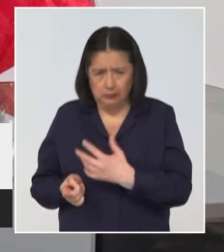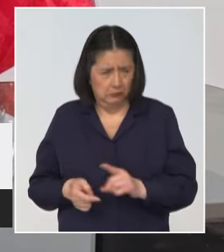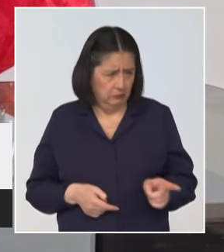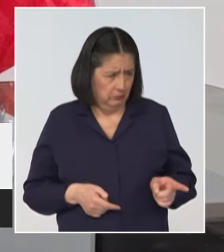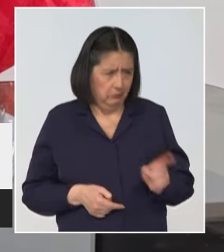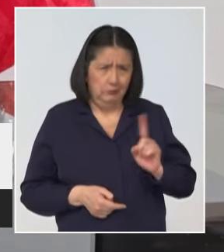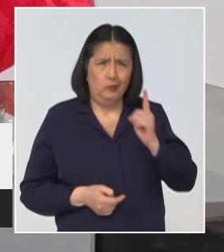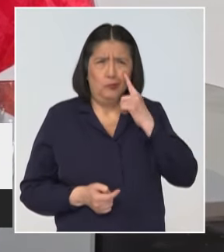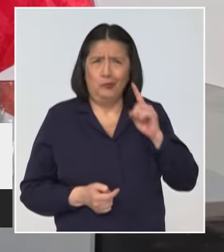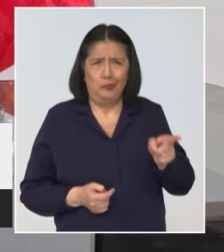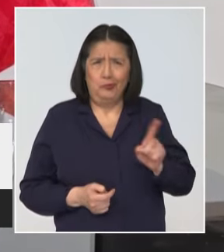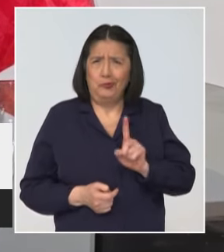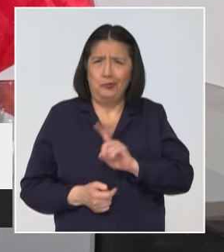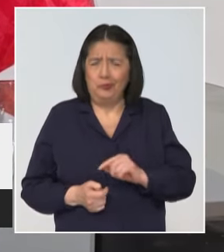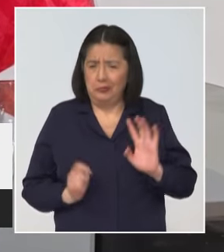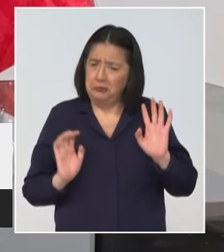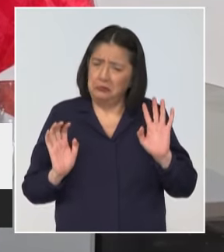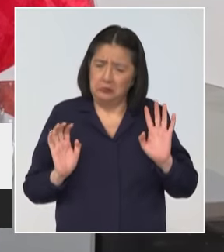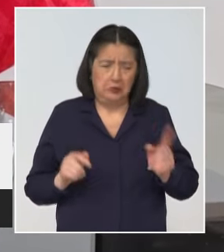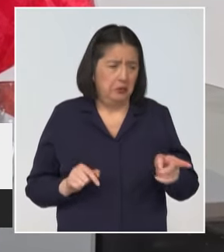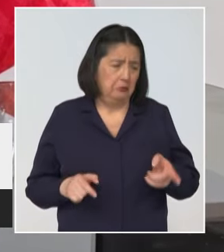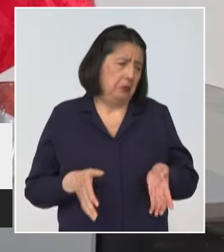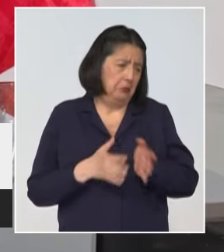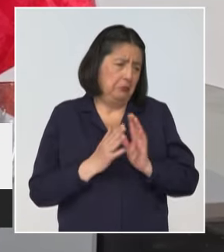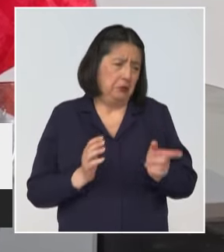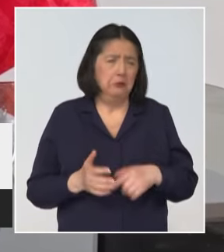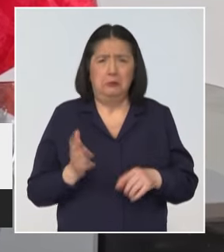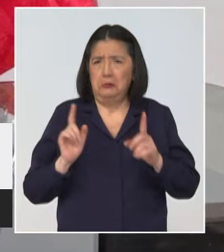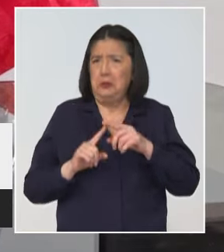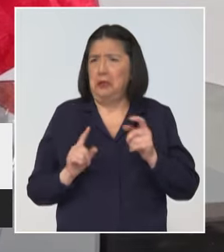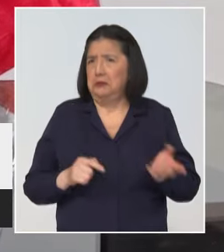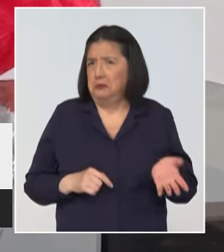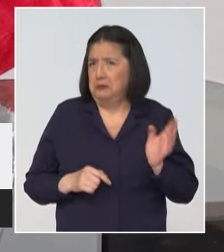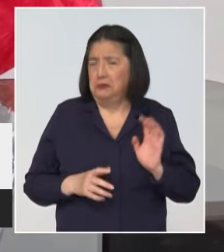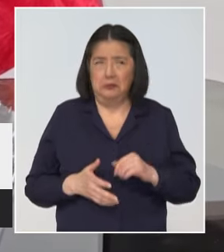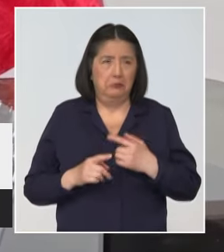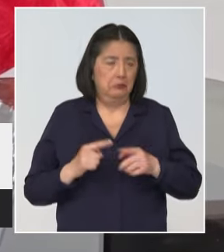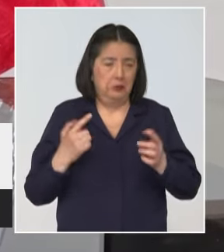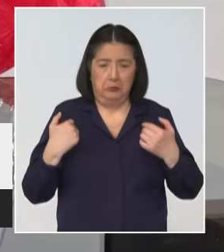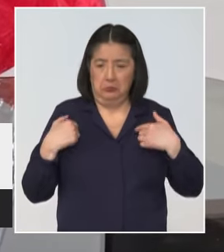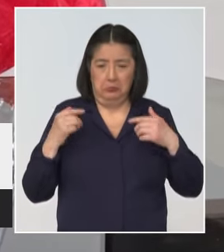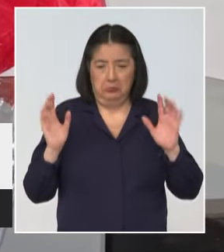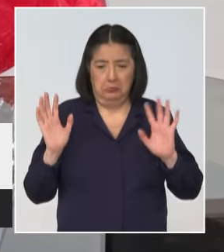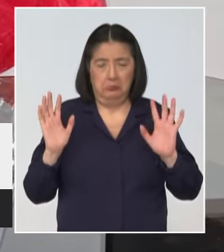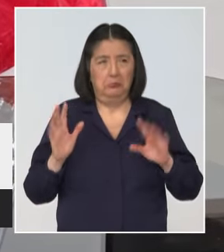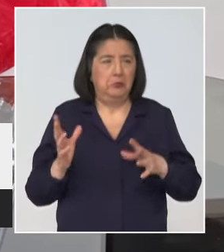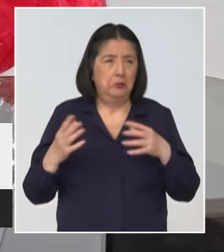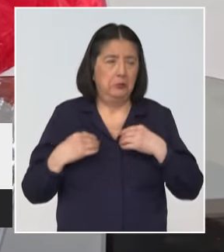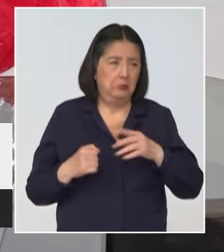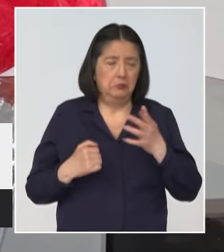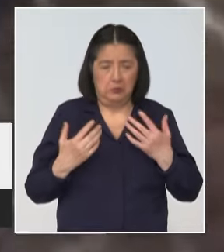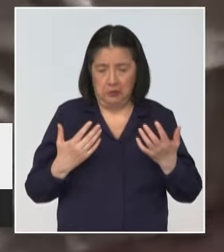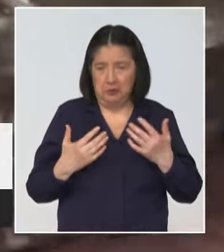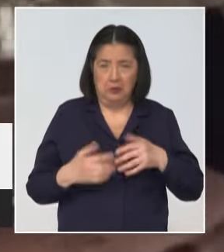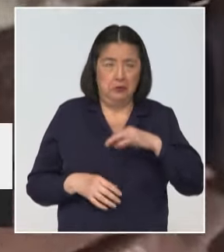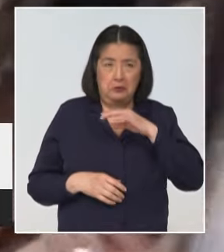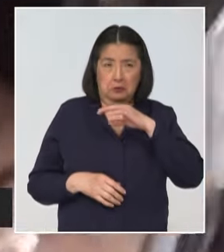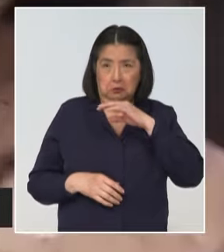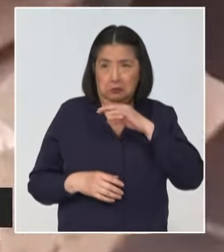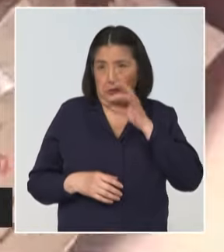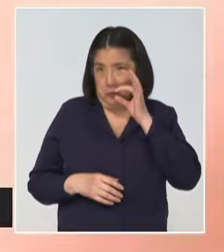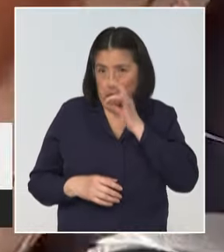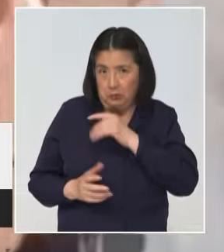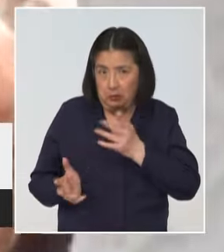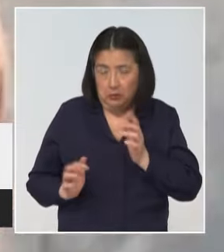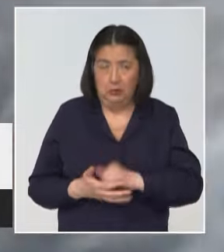conoce al licenciado y solamente había solicitado un servicio de taxi, pero más no acepta la posesión de la droga. De acuerdo